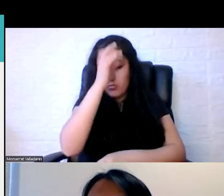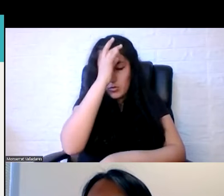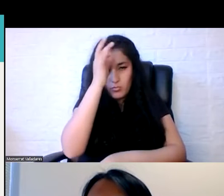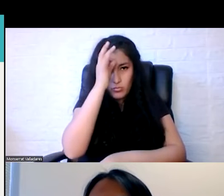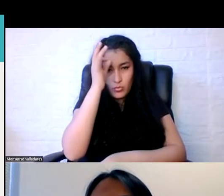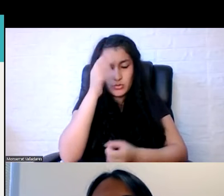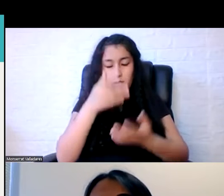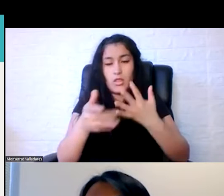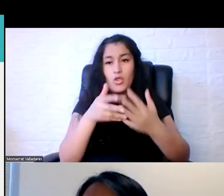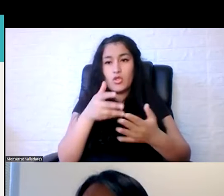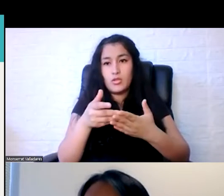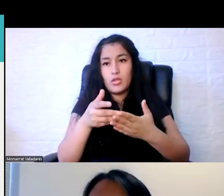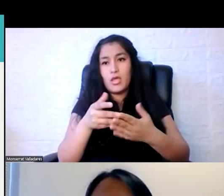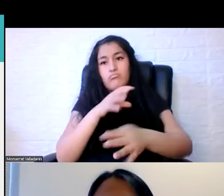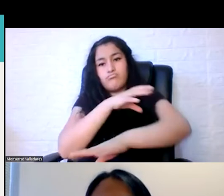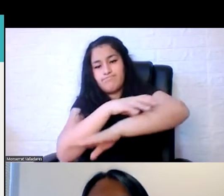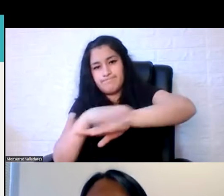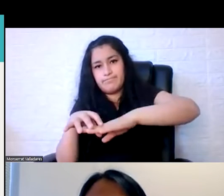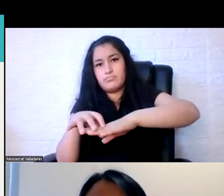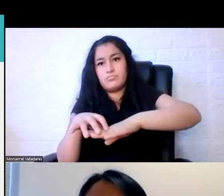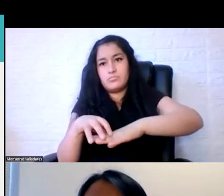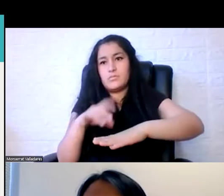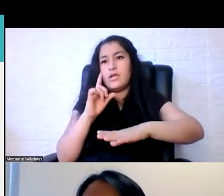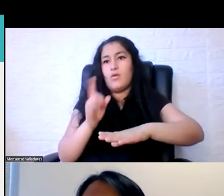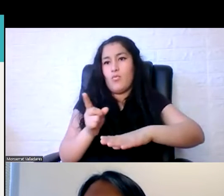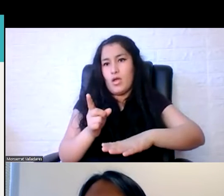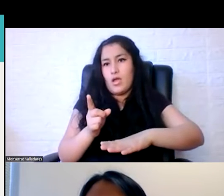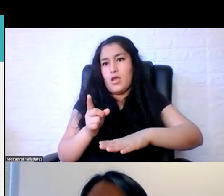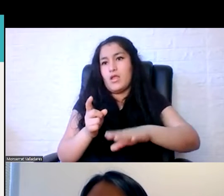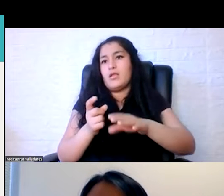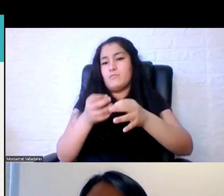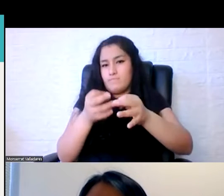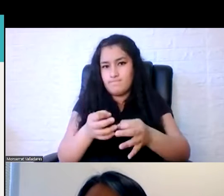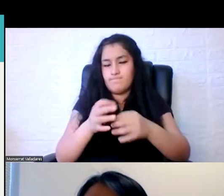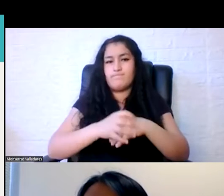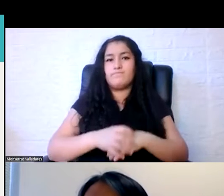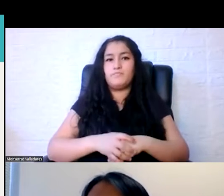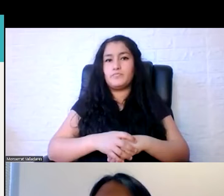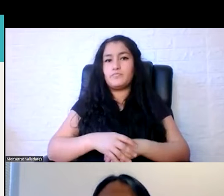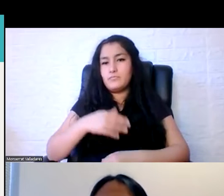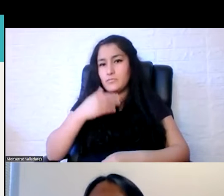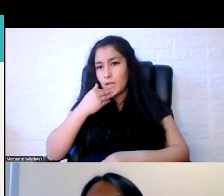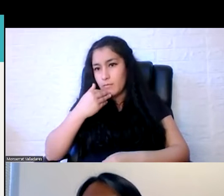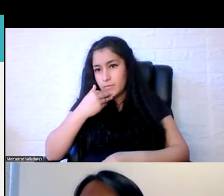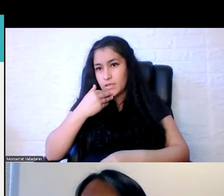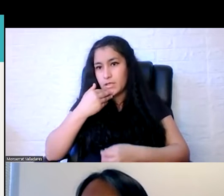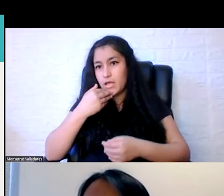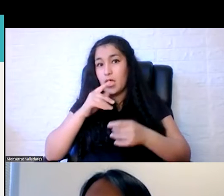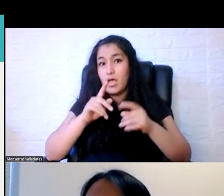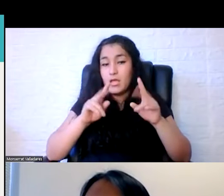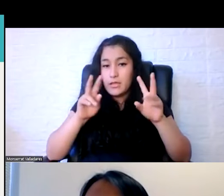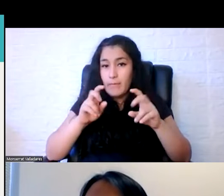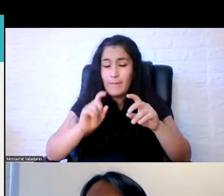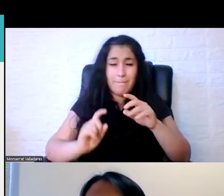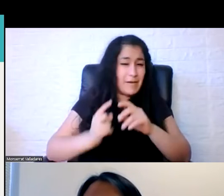de la Araucanía, en concreto, no administrativamente hablando. Y bueno, una de las primeras